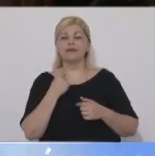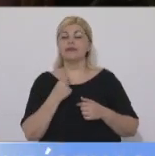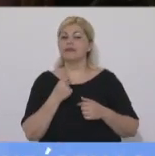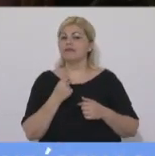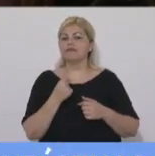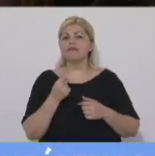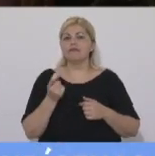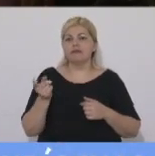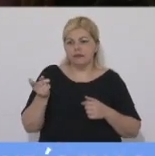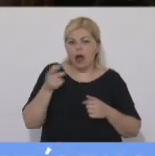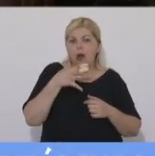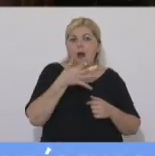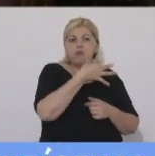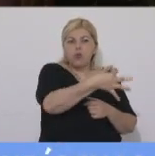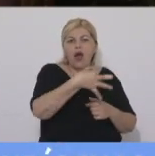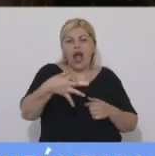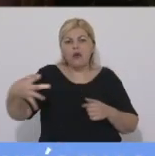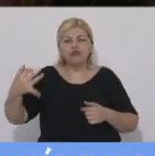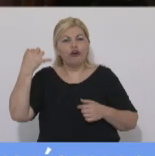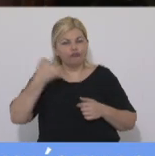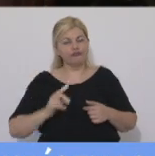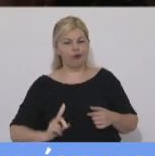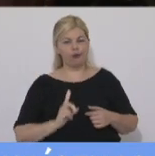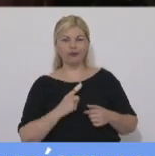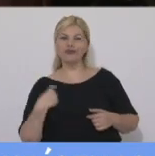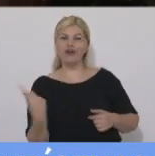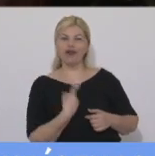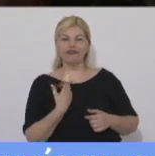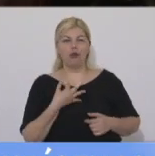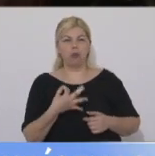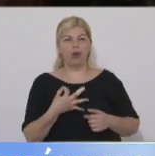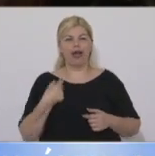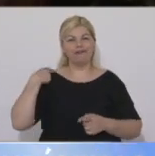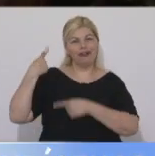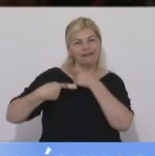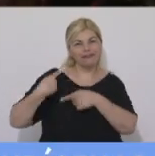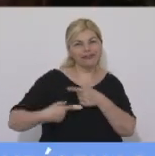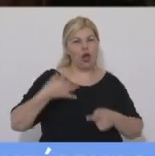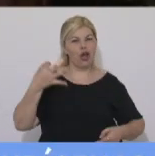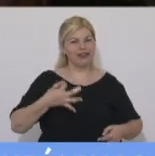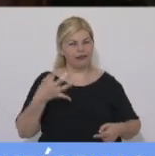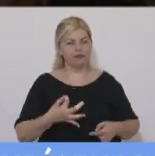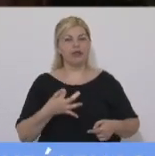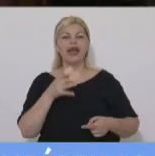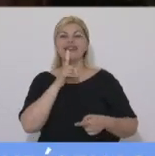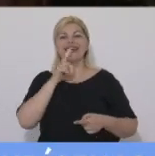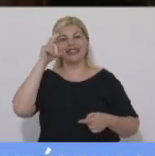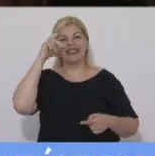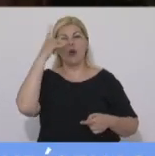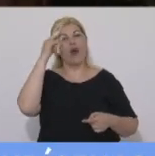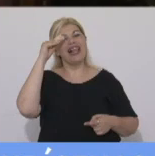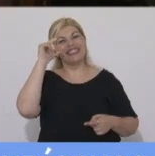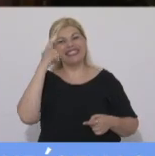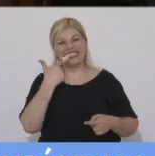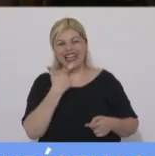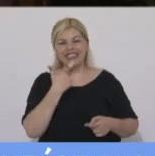Sienten orgullo de reconocerse pueblos originarios, los tehuelches, los guaycurú, los omahuaca,